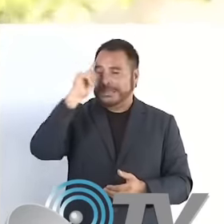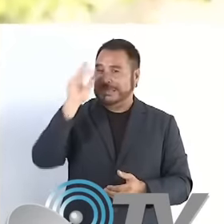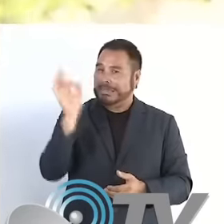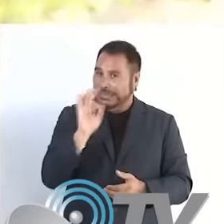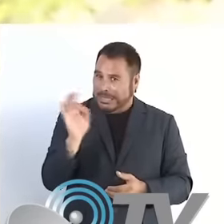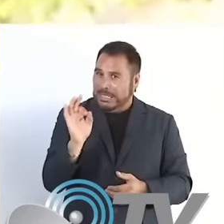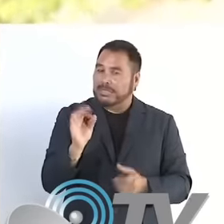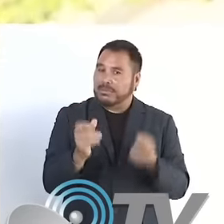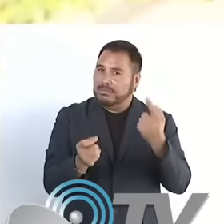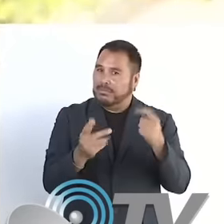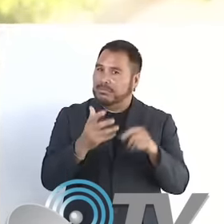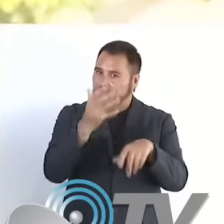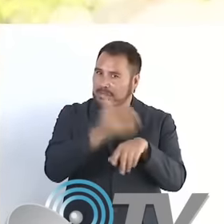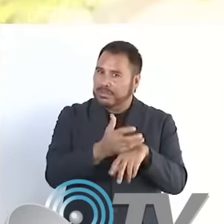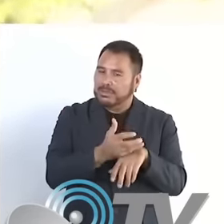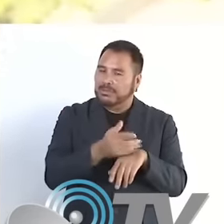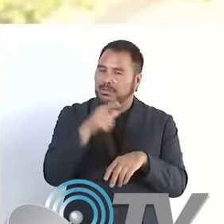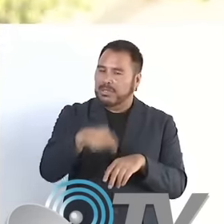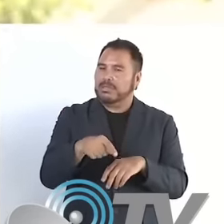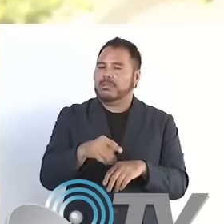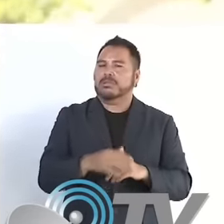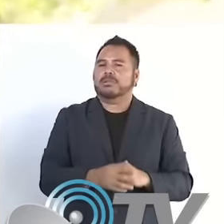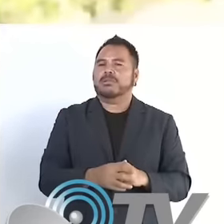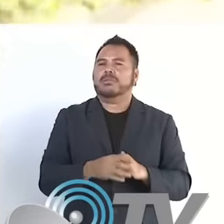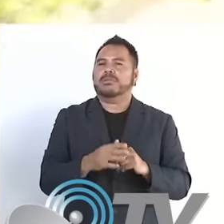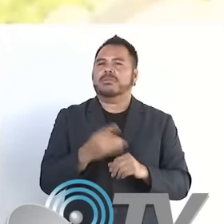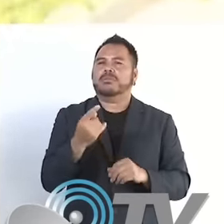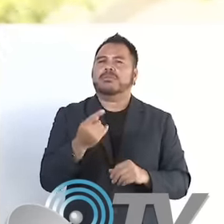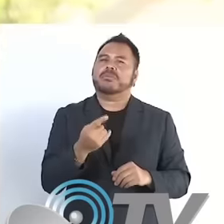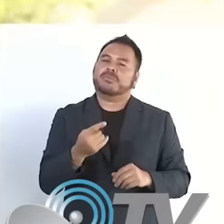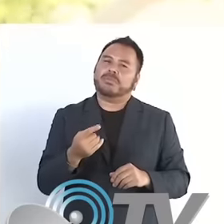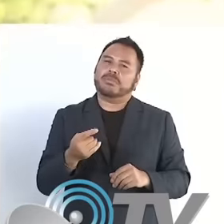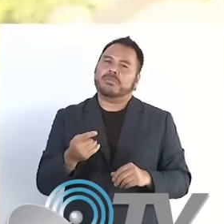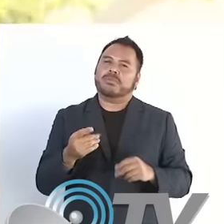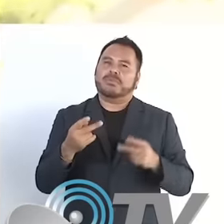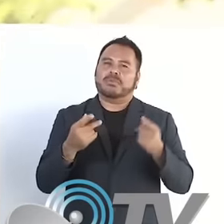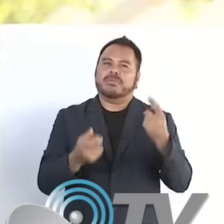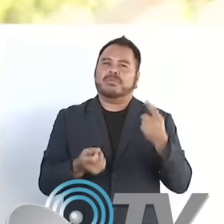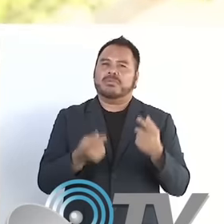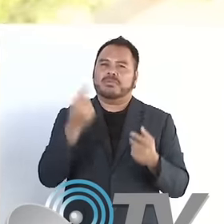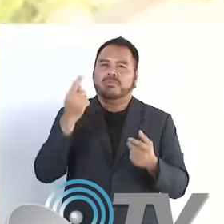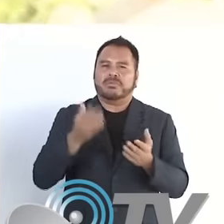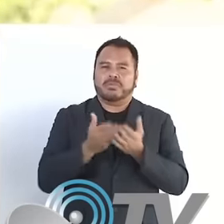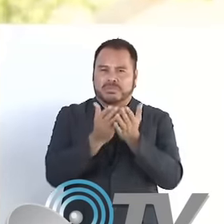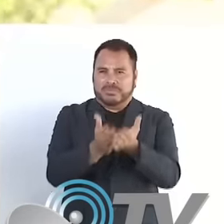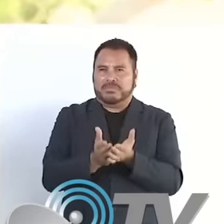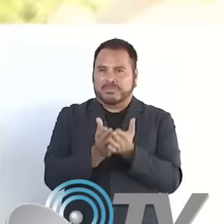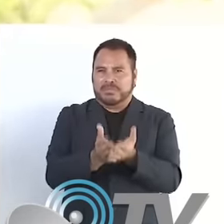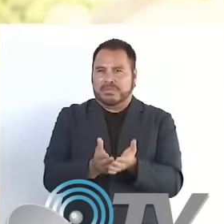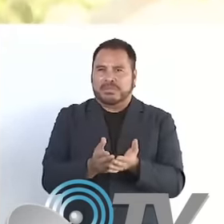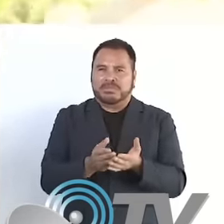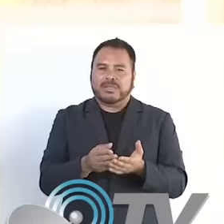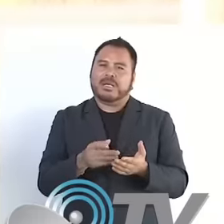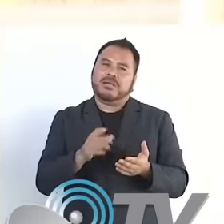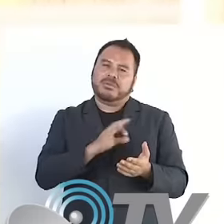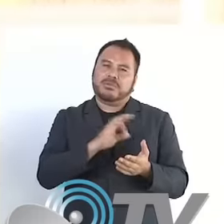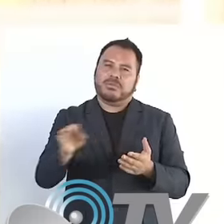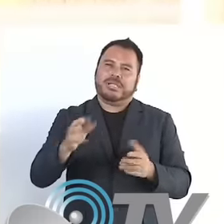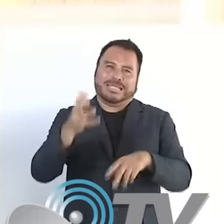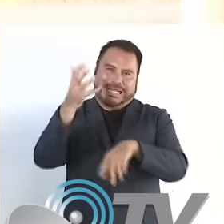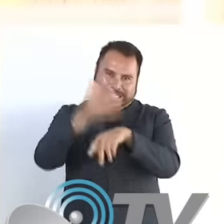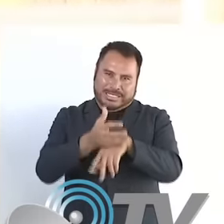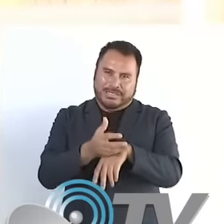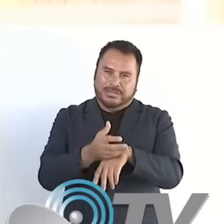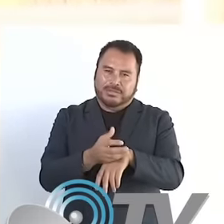en el Golfo por un embargo de flora y fauna que nos podría afectar. un